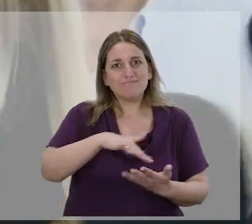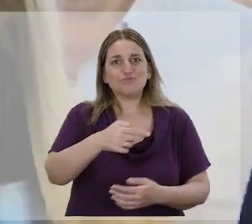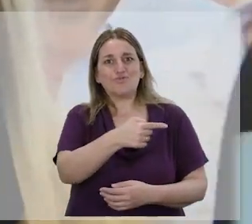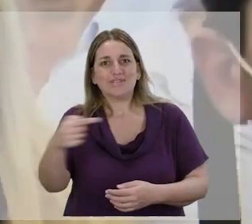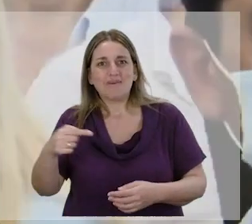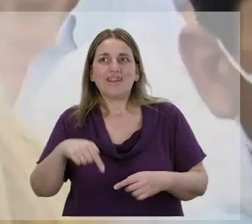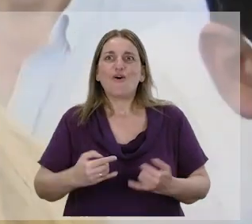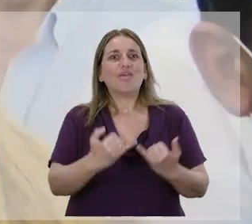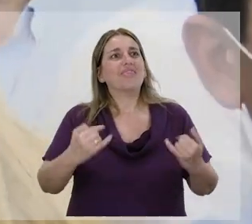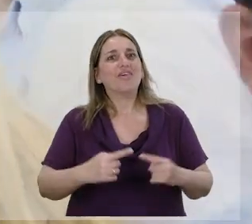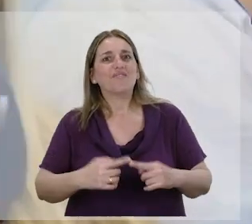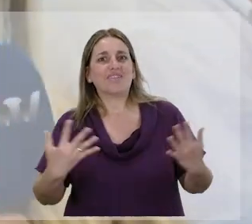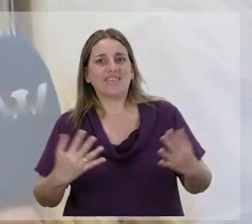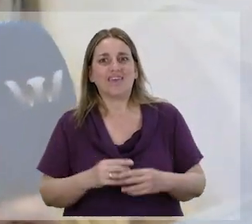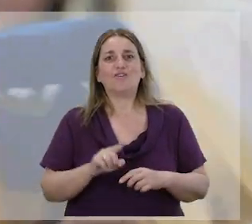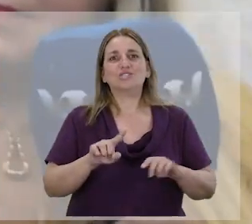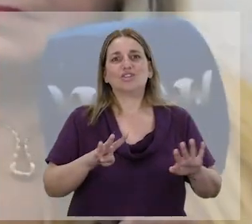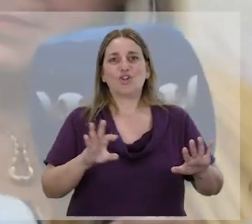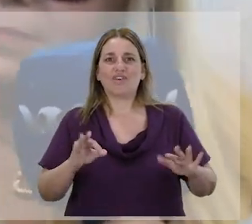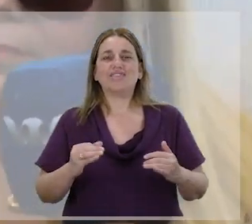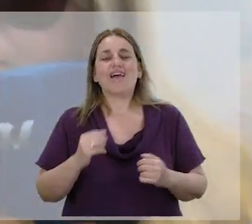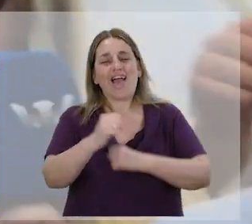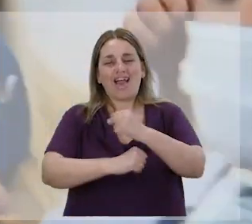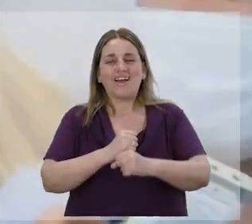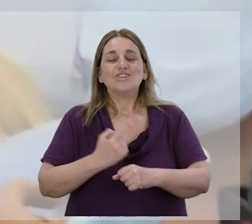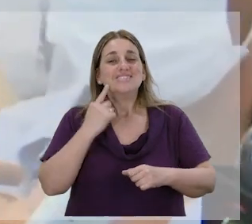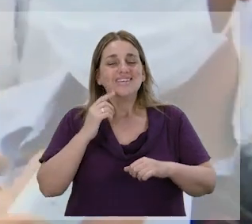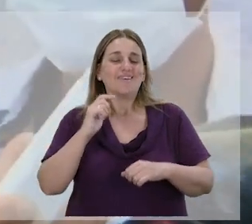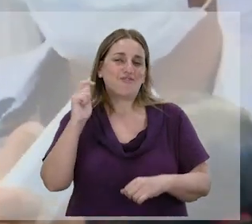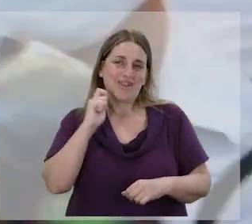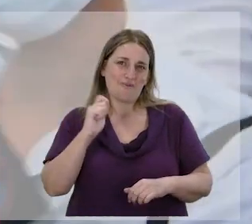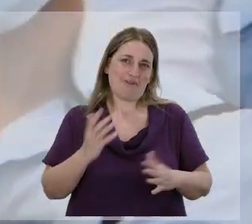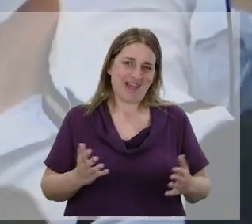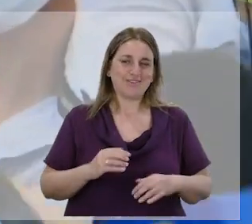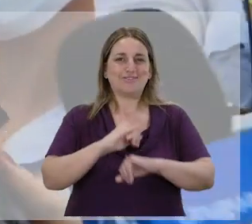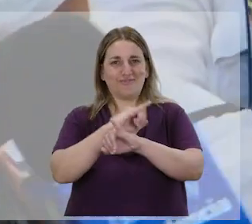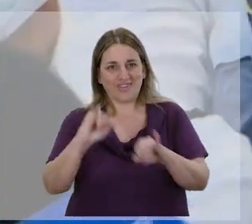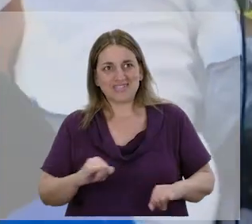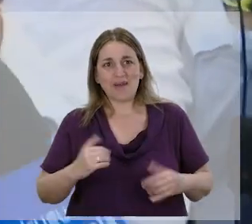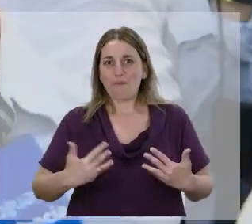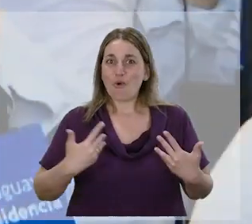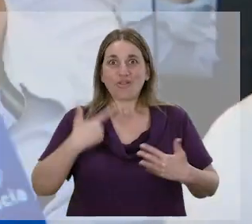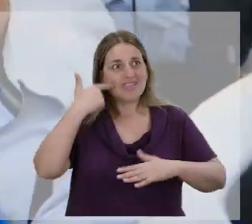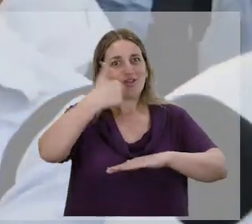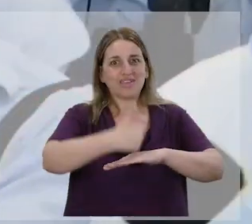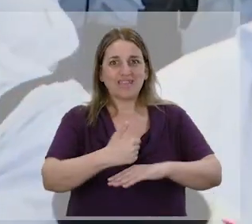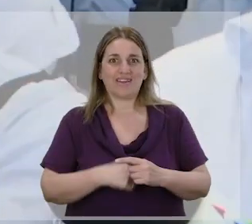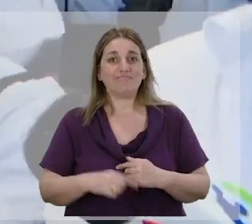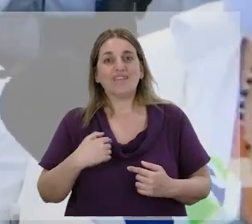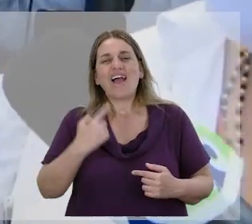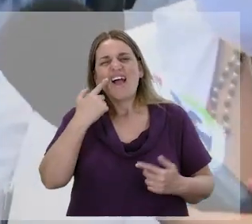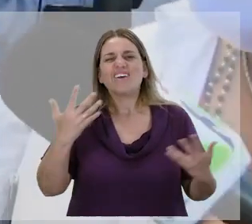Gracias. Un mensaje para los palmirenses en esta semana y hoy día de festejo de los 190 años de Palmira. Tienes razón. Mandarles un feliz